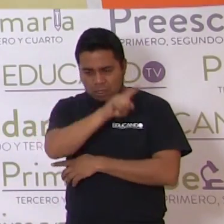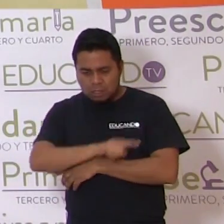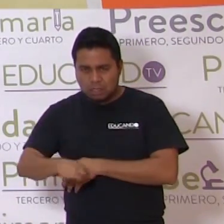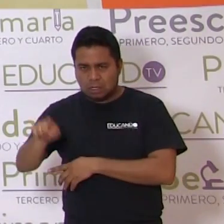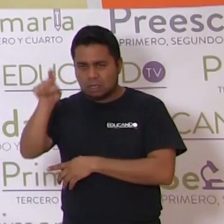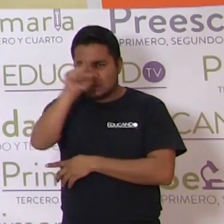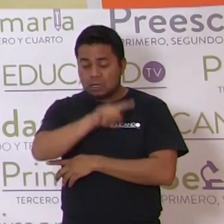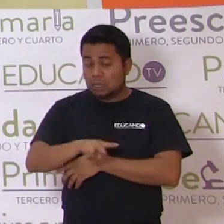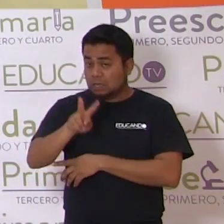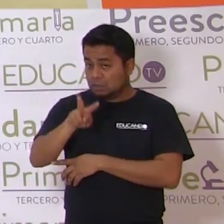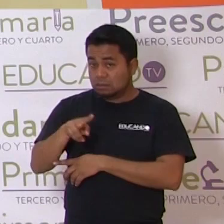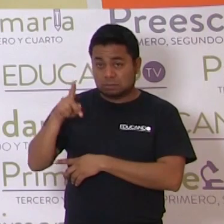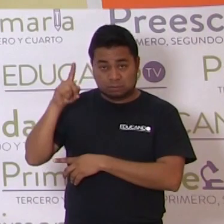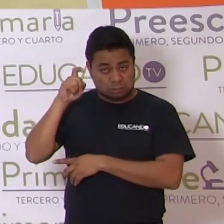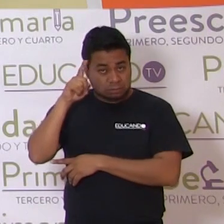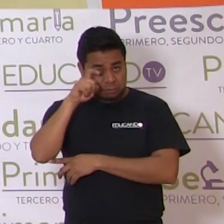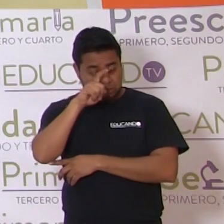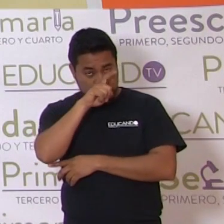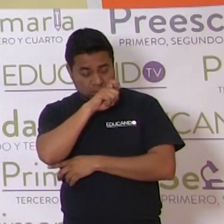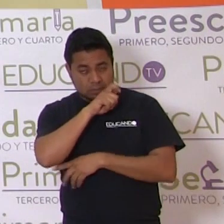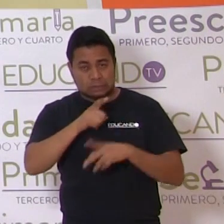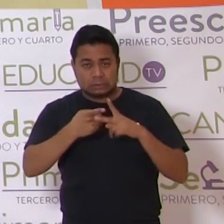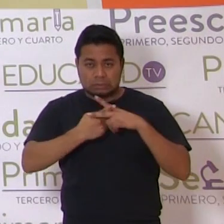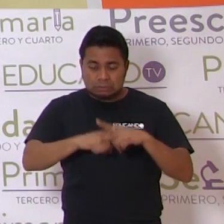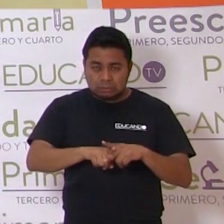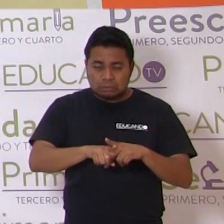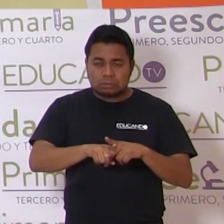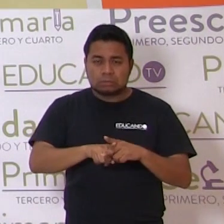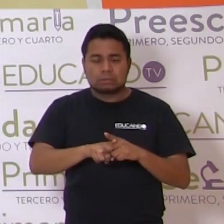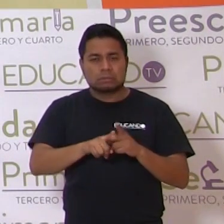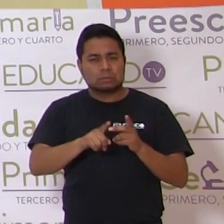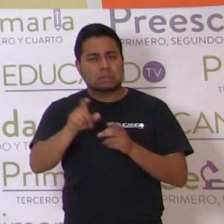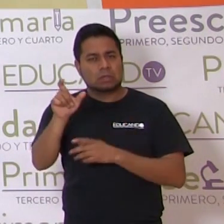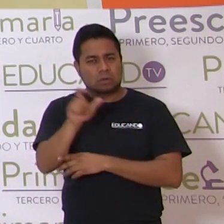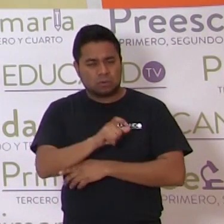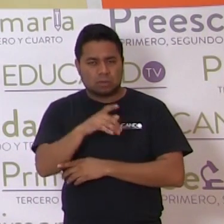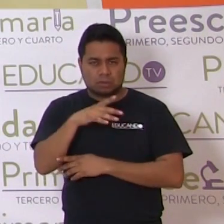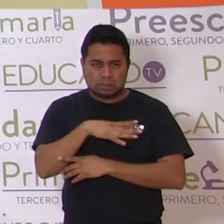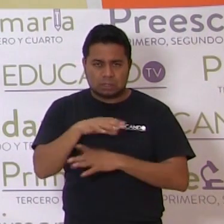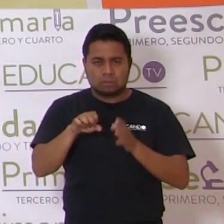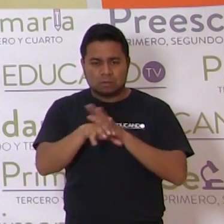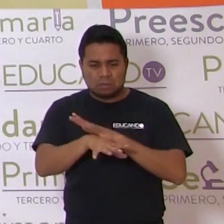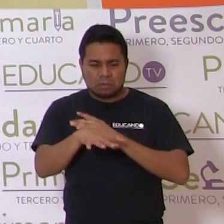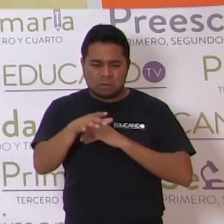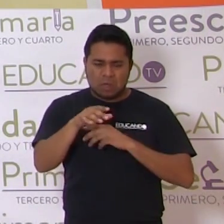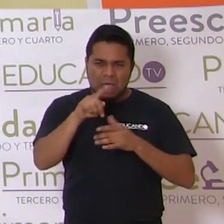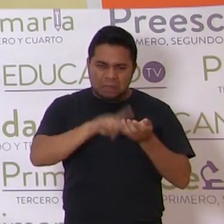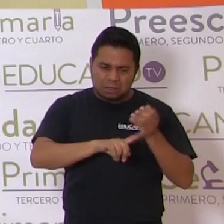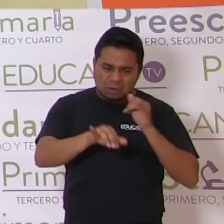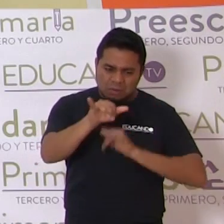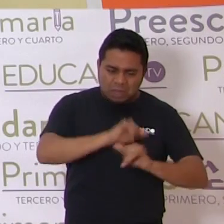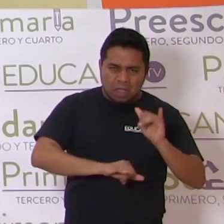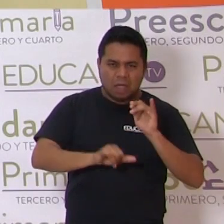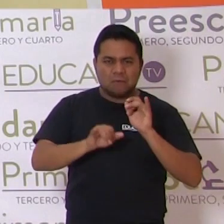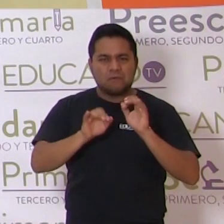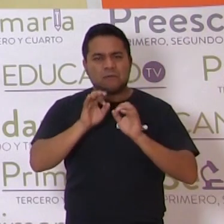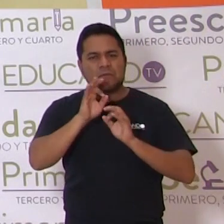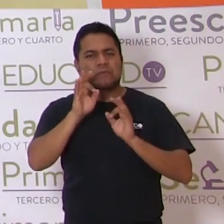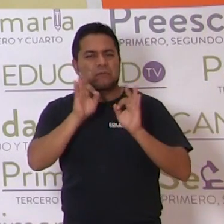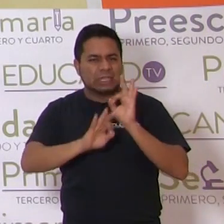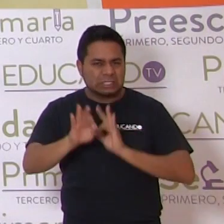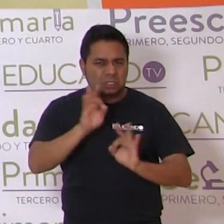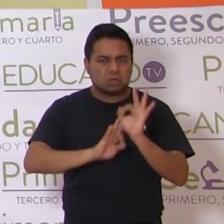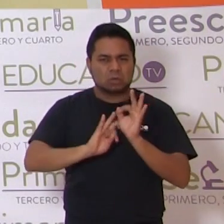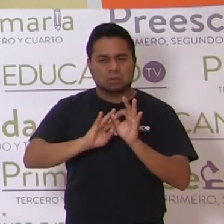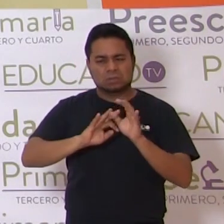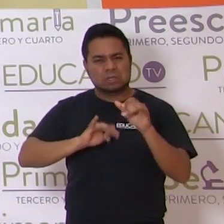complejo y sucede a partir de la interacción entre factores químicos, físicos y